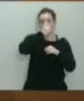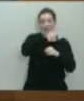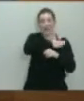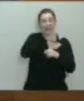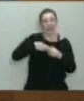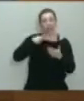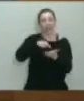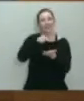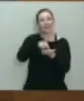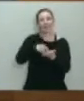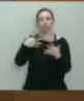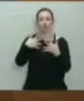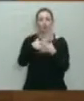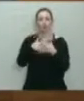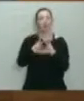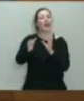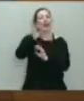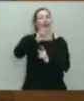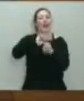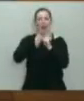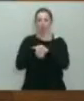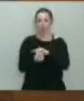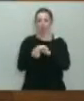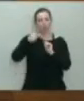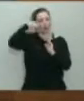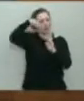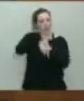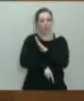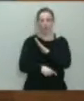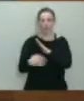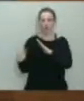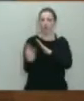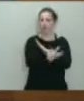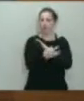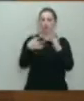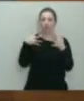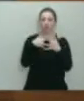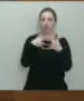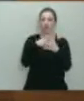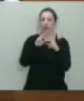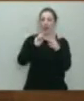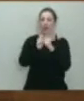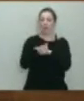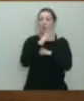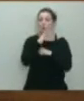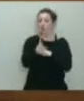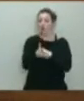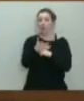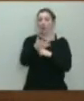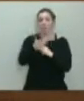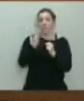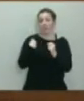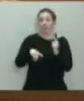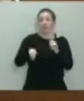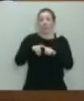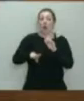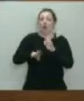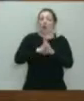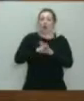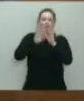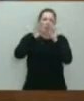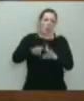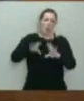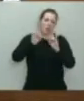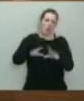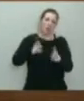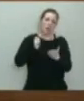estructurales. Exigíamos unos cambios profundos, cambios estructurales, precisamente para no continuar en la senda de pagar el